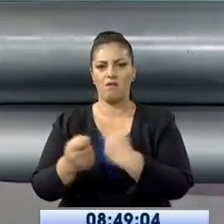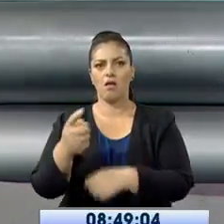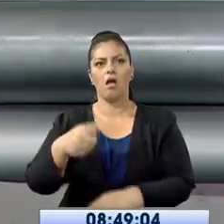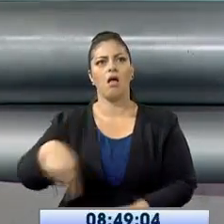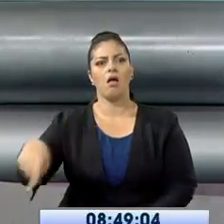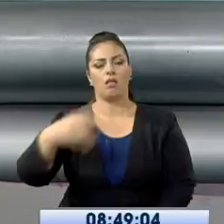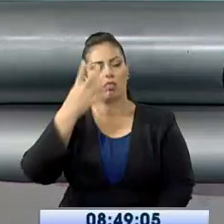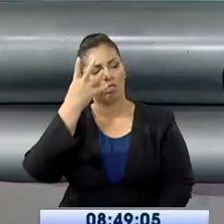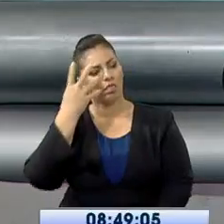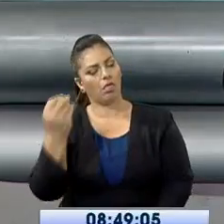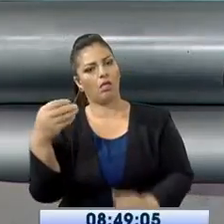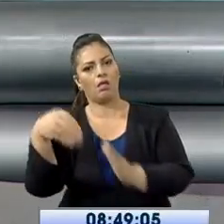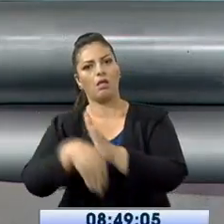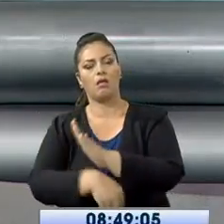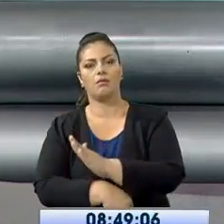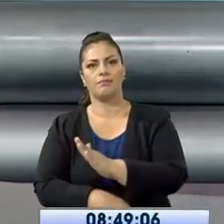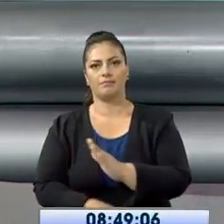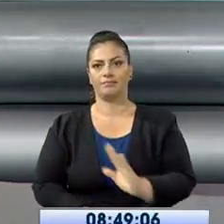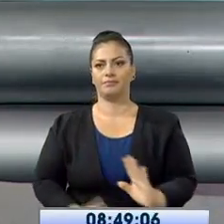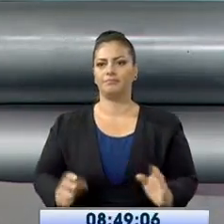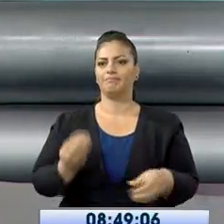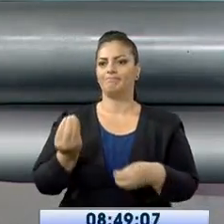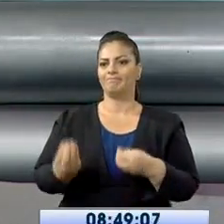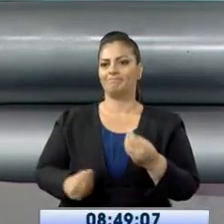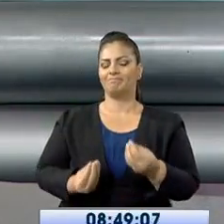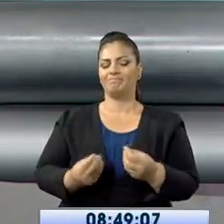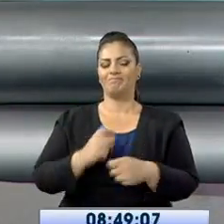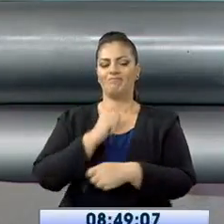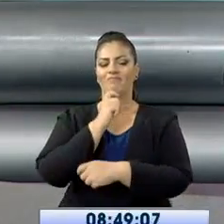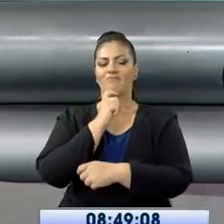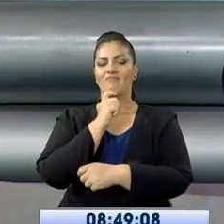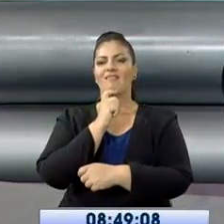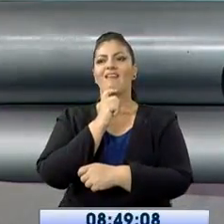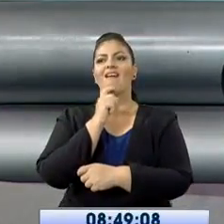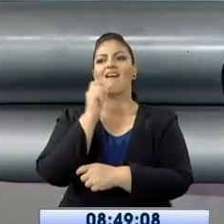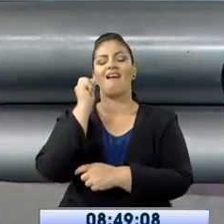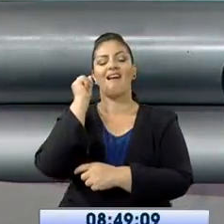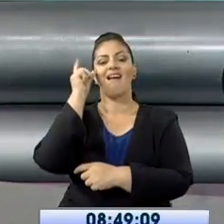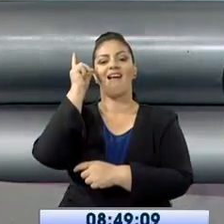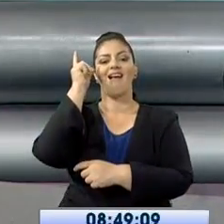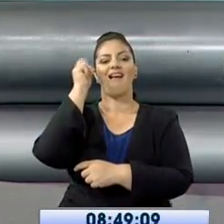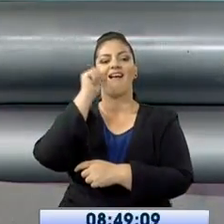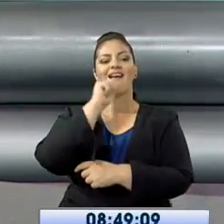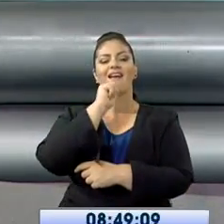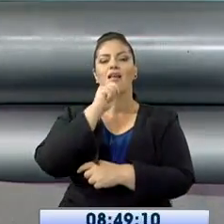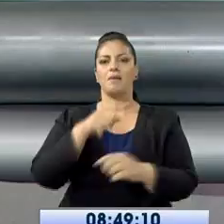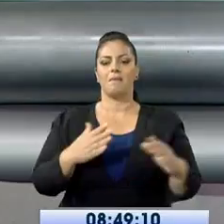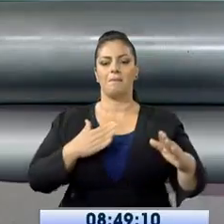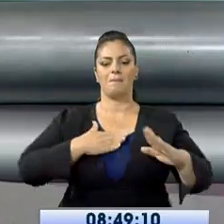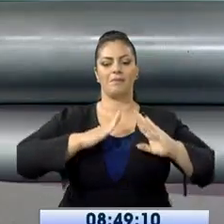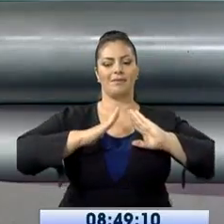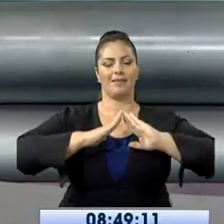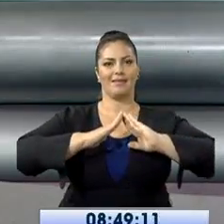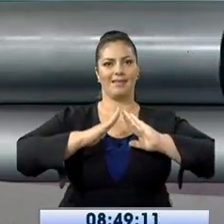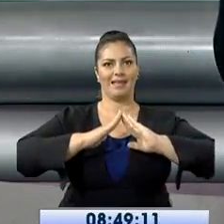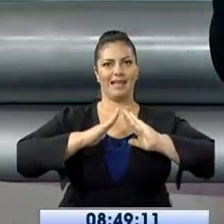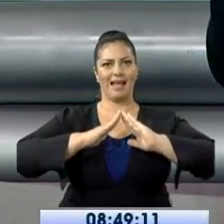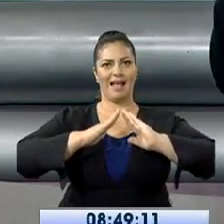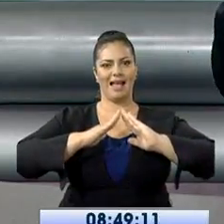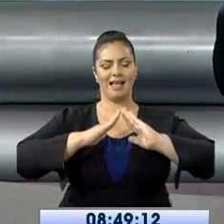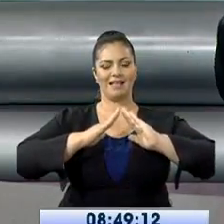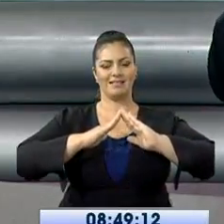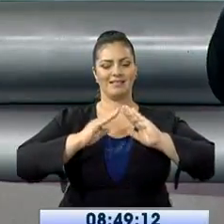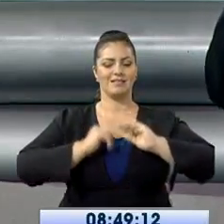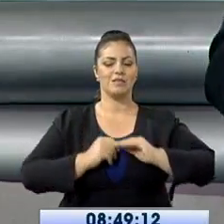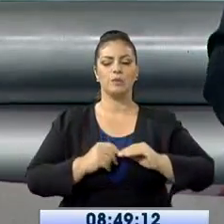ahora acondicionan y prestan sus propias viviendas para que sus, entre